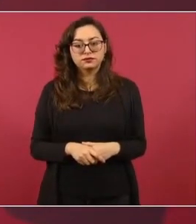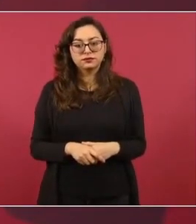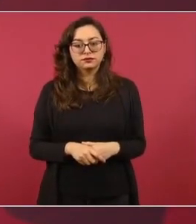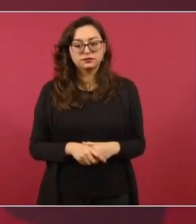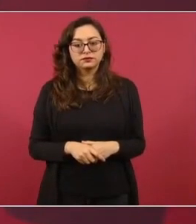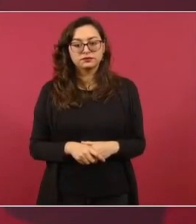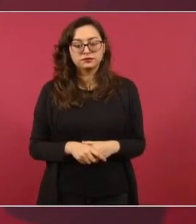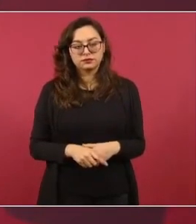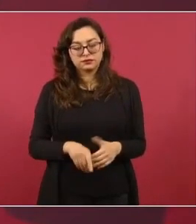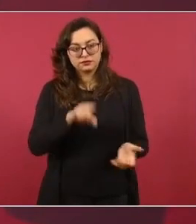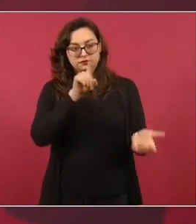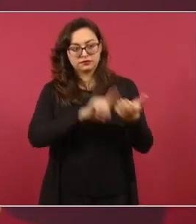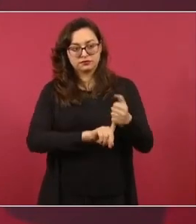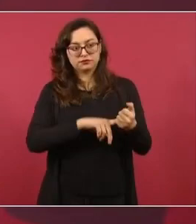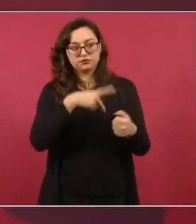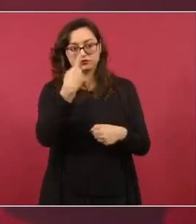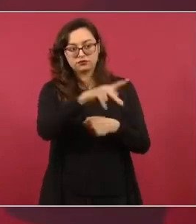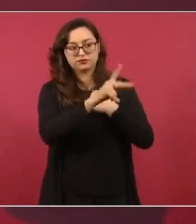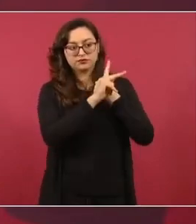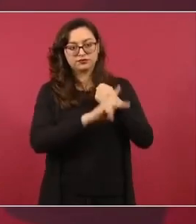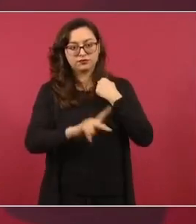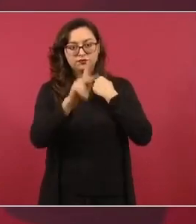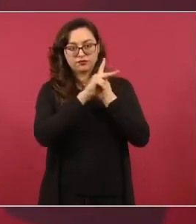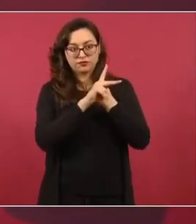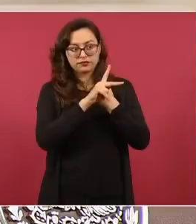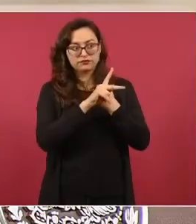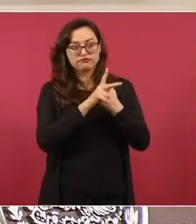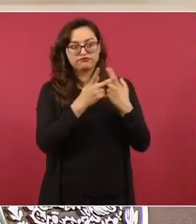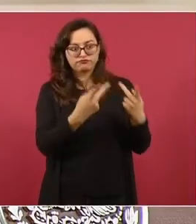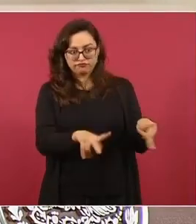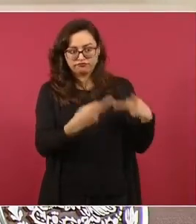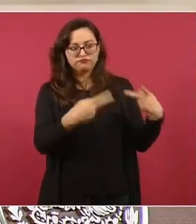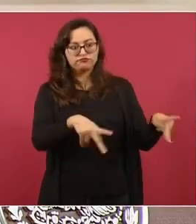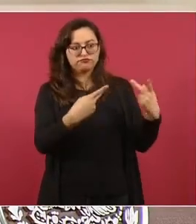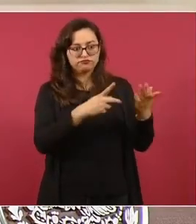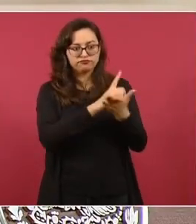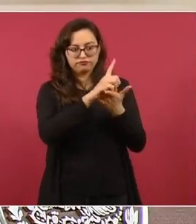¿Cómo combaten a los narcotraficantes,